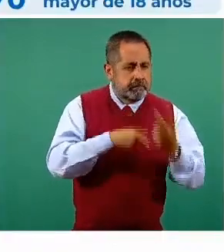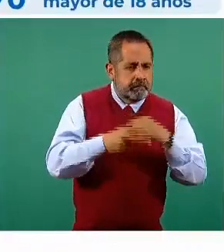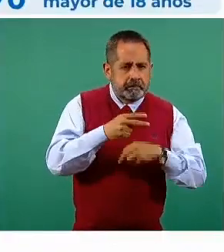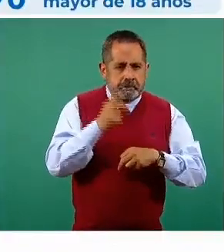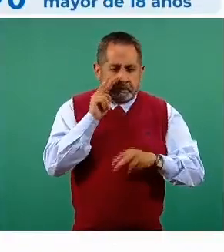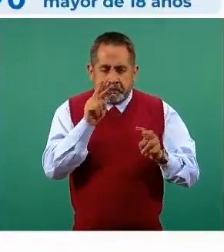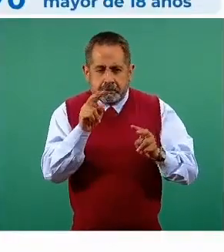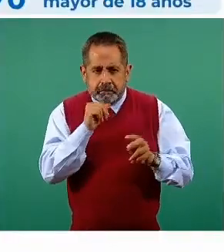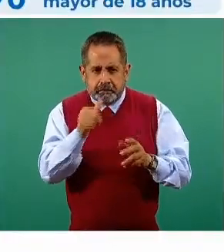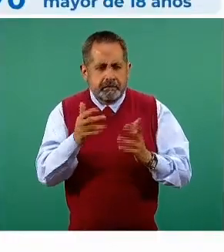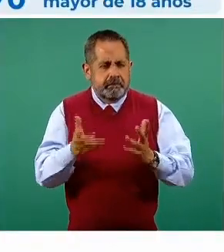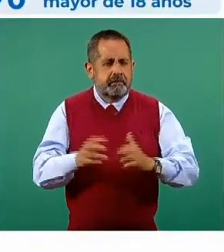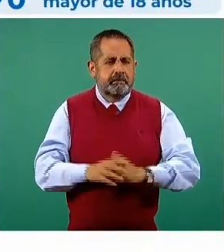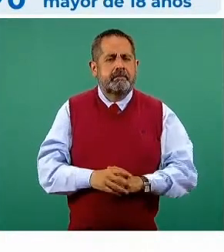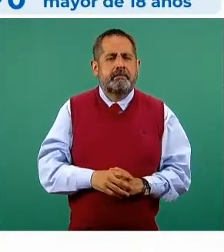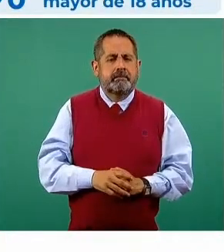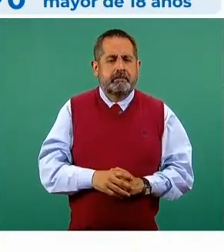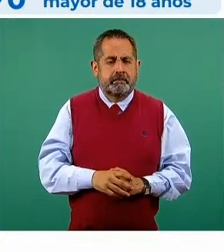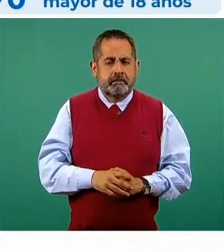acompañan aquí,